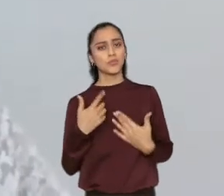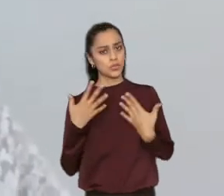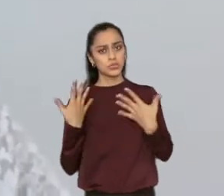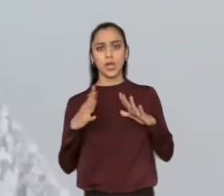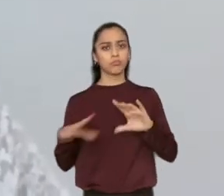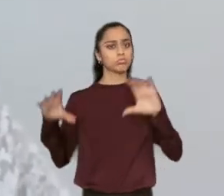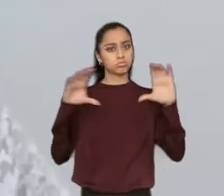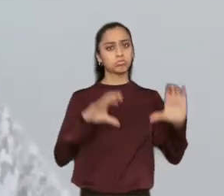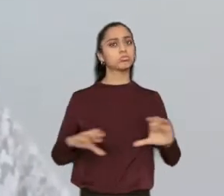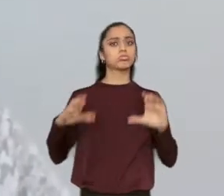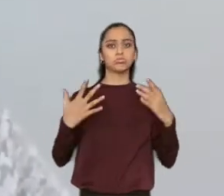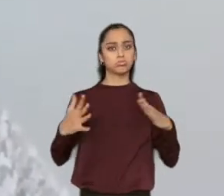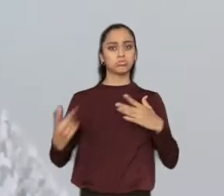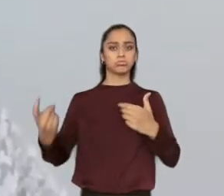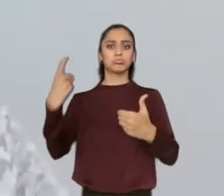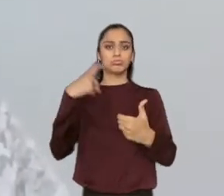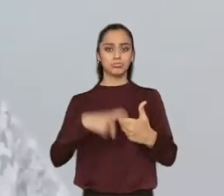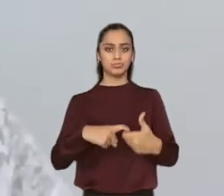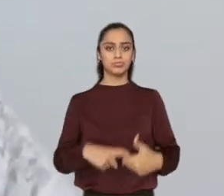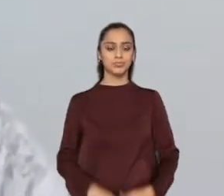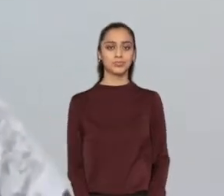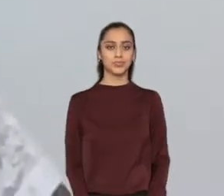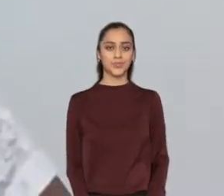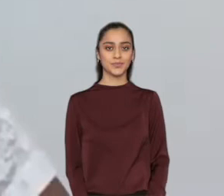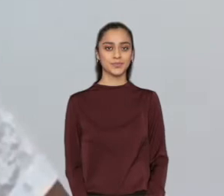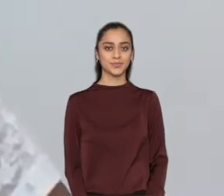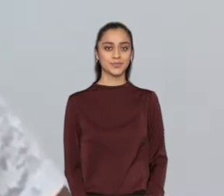varias actividades